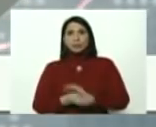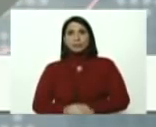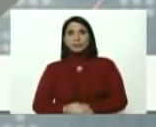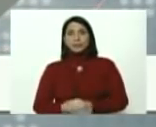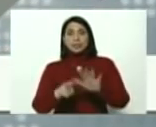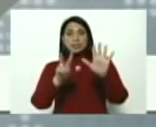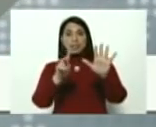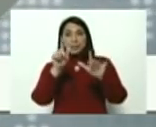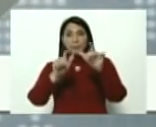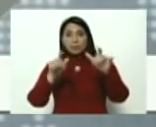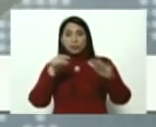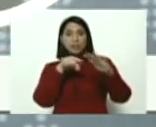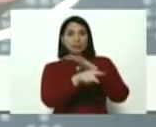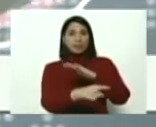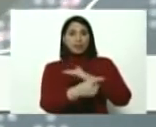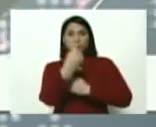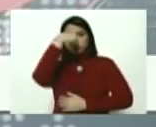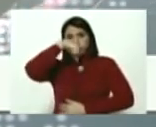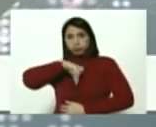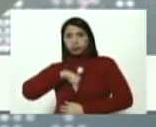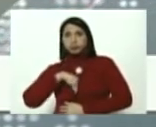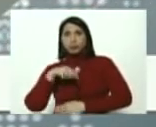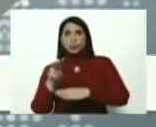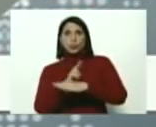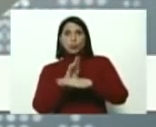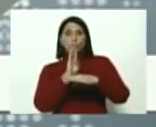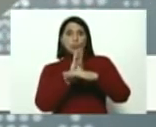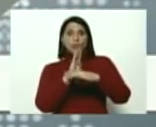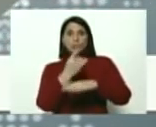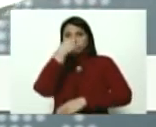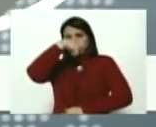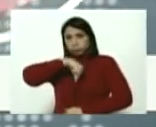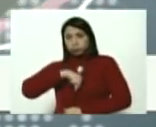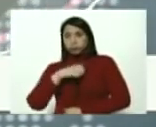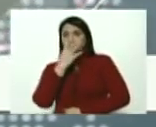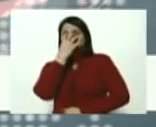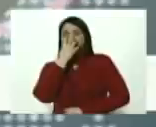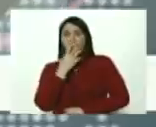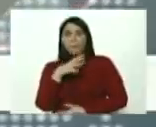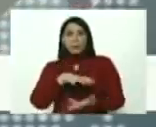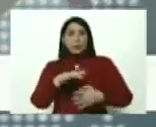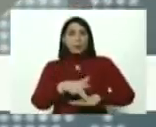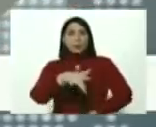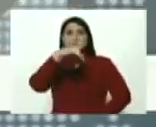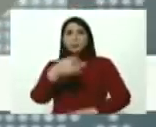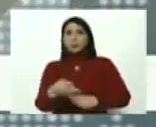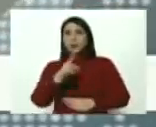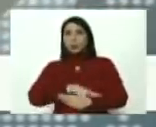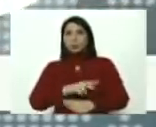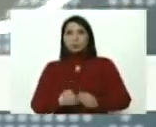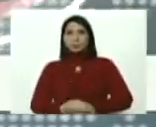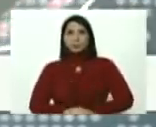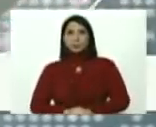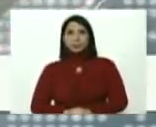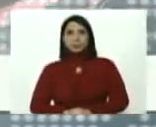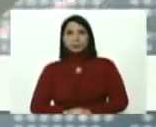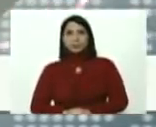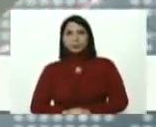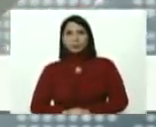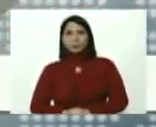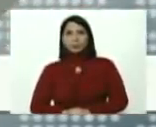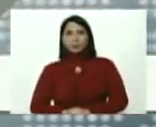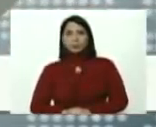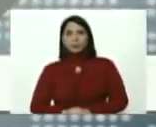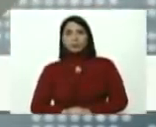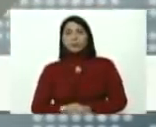7 pacientes ingresados en unidades de cuidados intensivos con insuficiencia respiratoria aguda grave. Hacemos